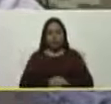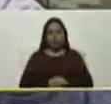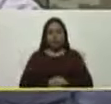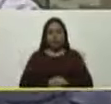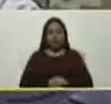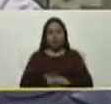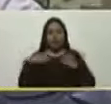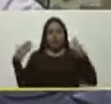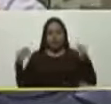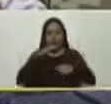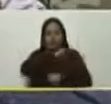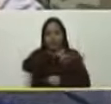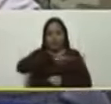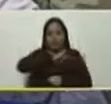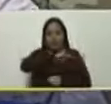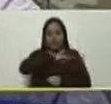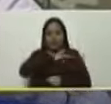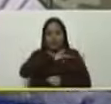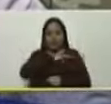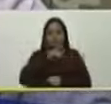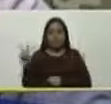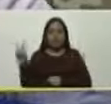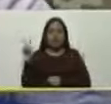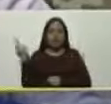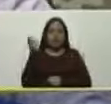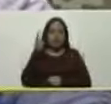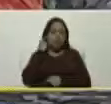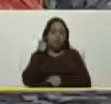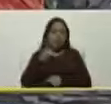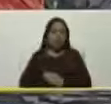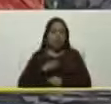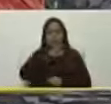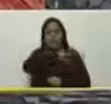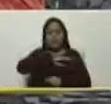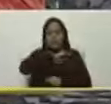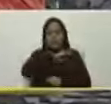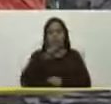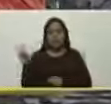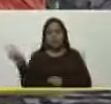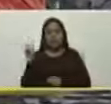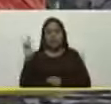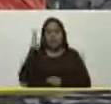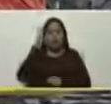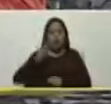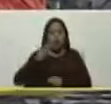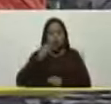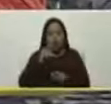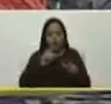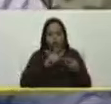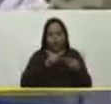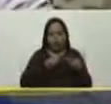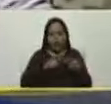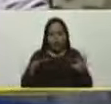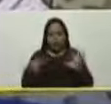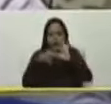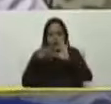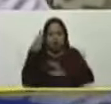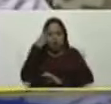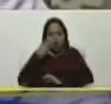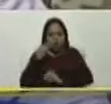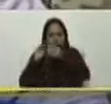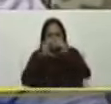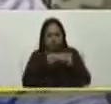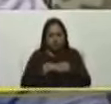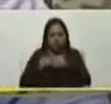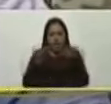La gran misión Venezuela Mujer. La gran misión Venezuela Joven. Articulando a los muchachos. Recuperación de